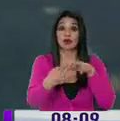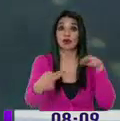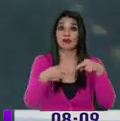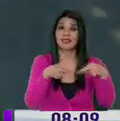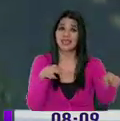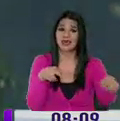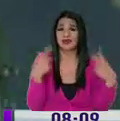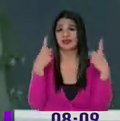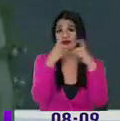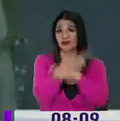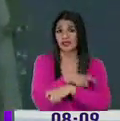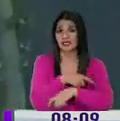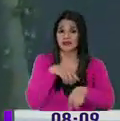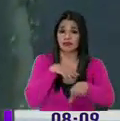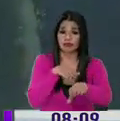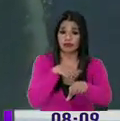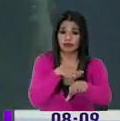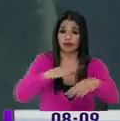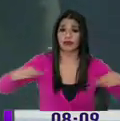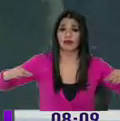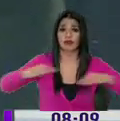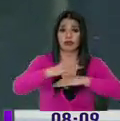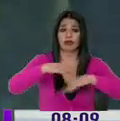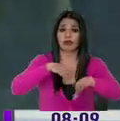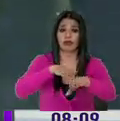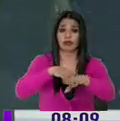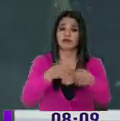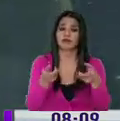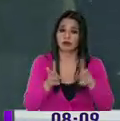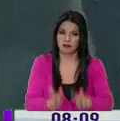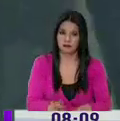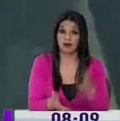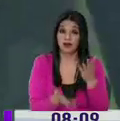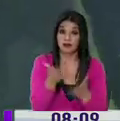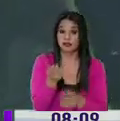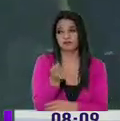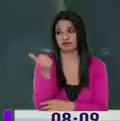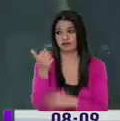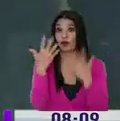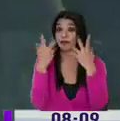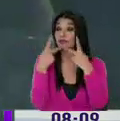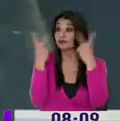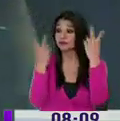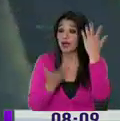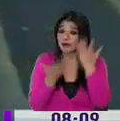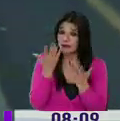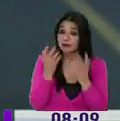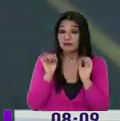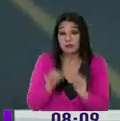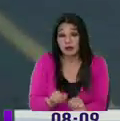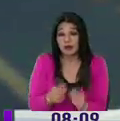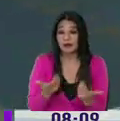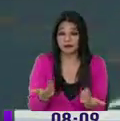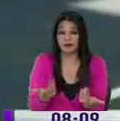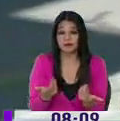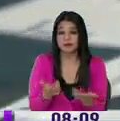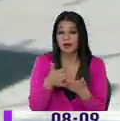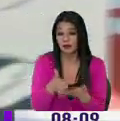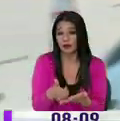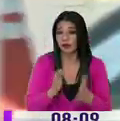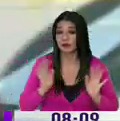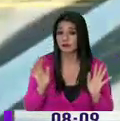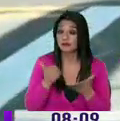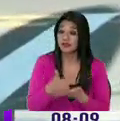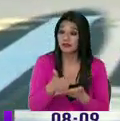muy complejos en horas pico. Entonces estamos analizando también con la EMOP para ver qué figura geométrica pueden utilizar y